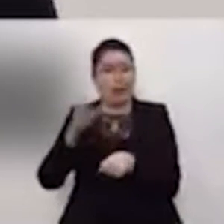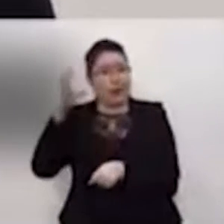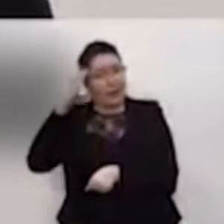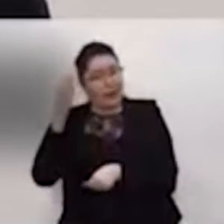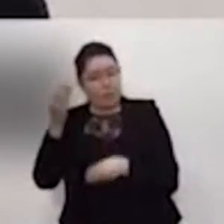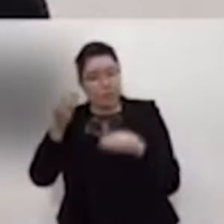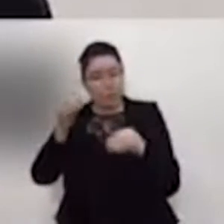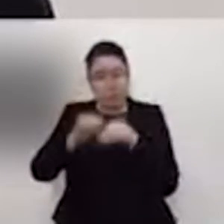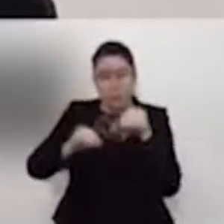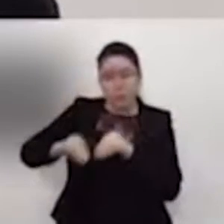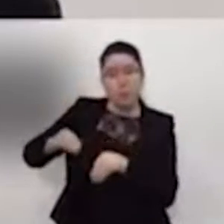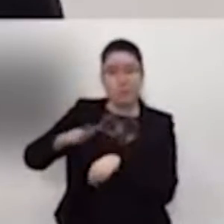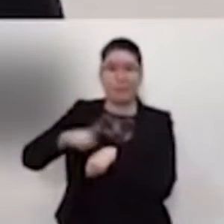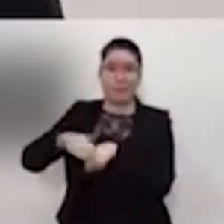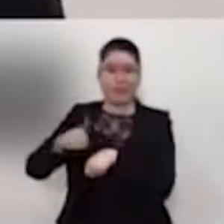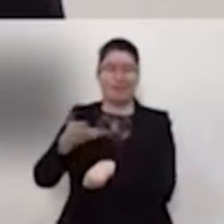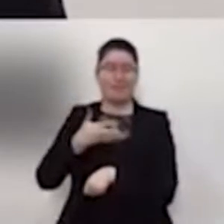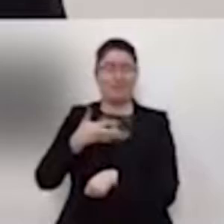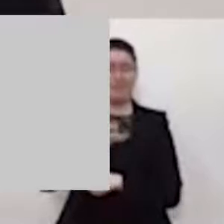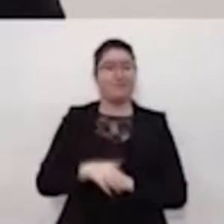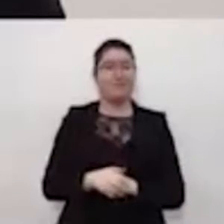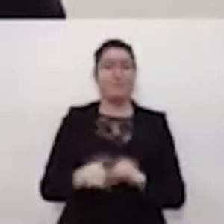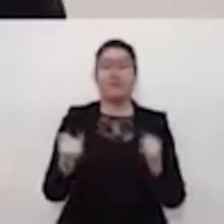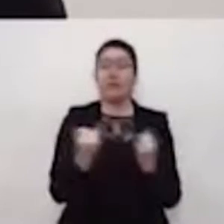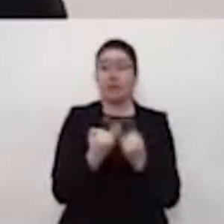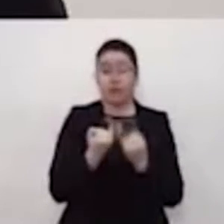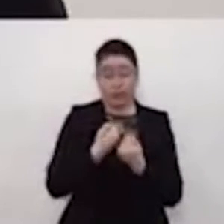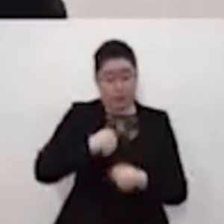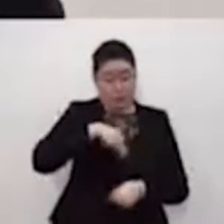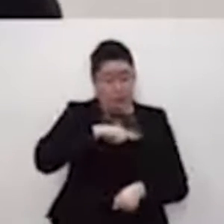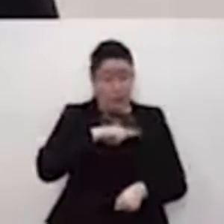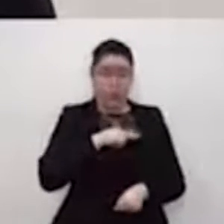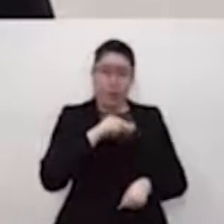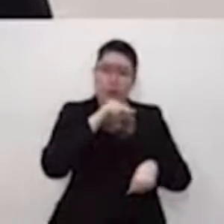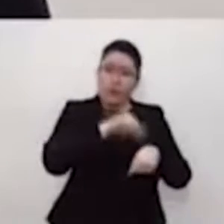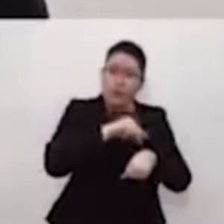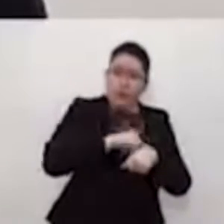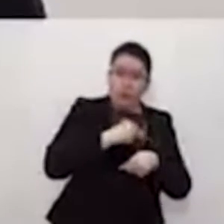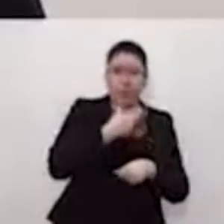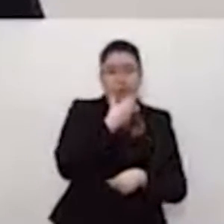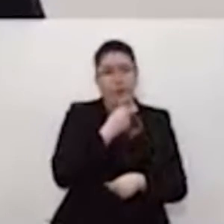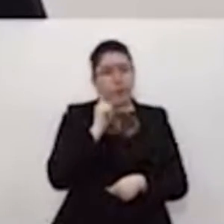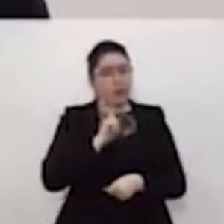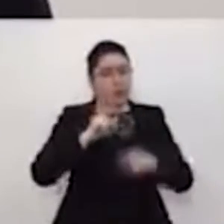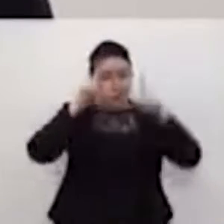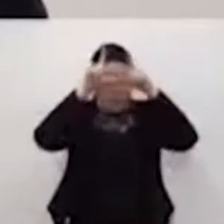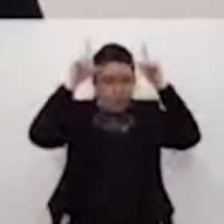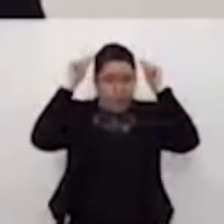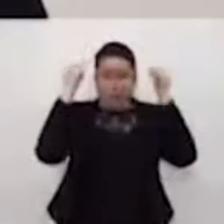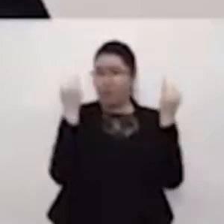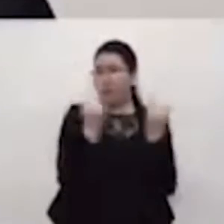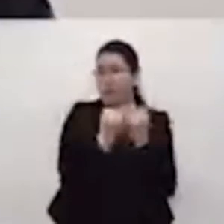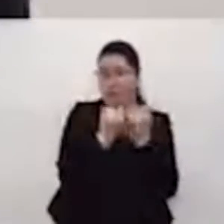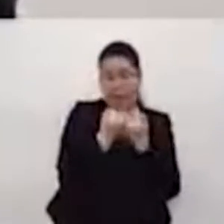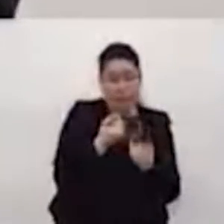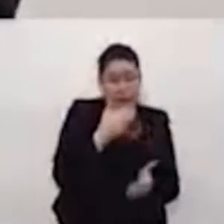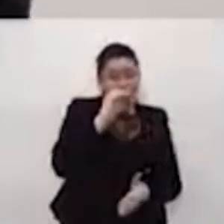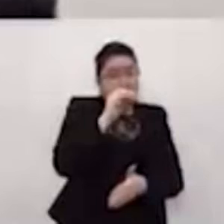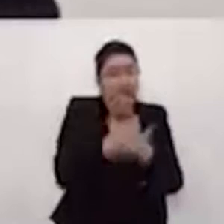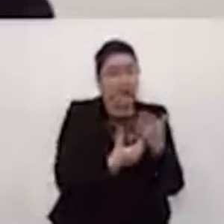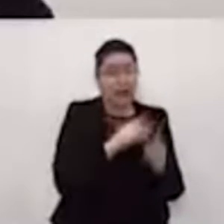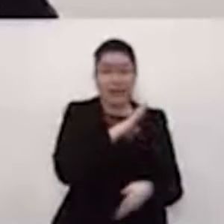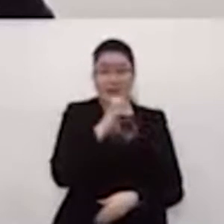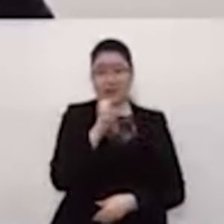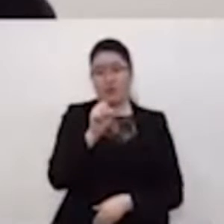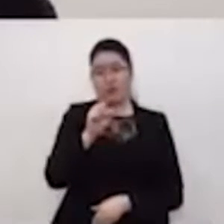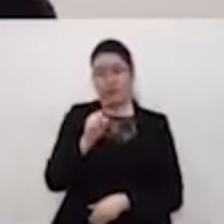más camas disponibles. Estamos contratando más médicos y enfermeras, 560 adicionales a los